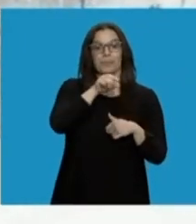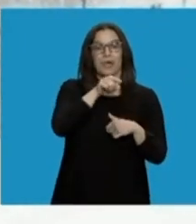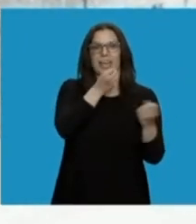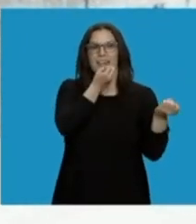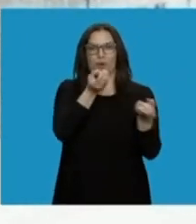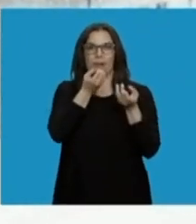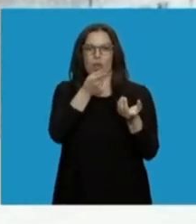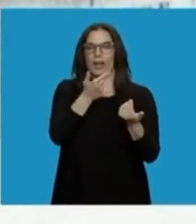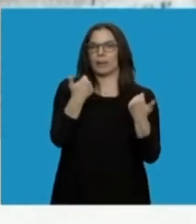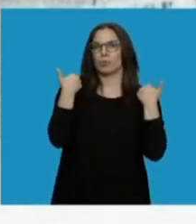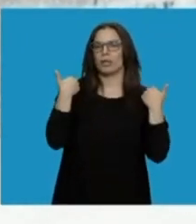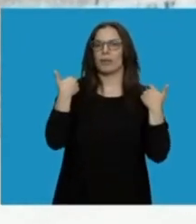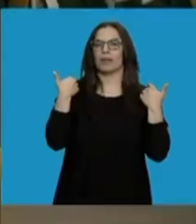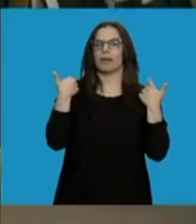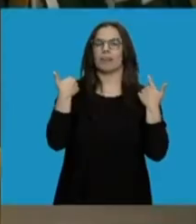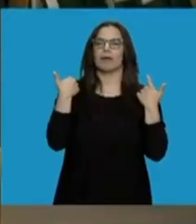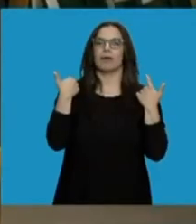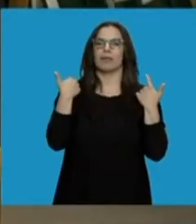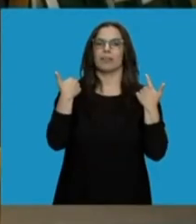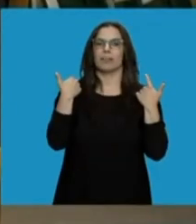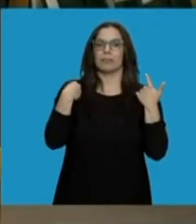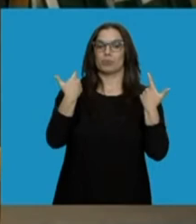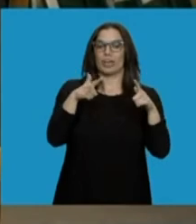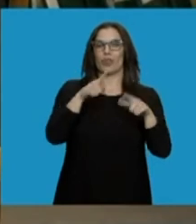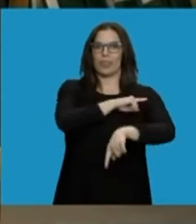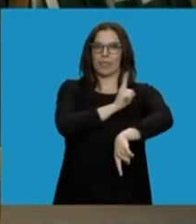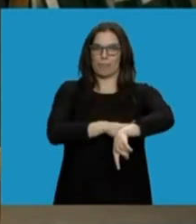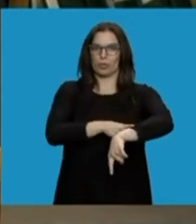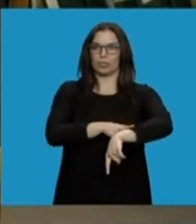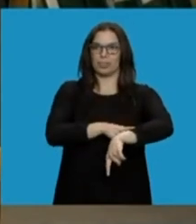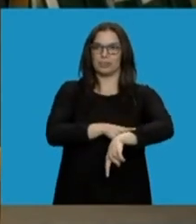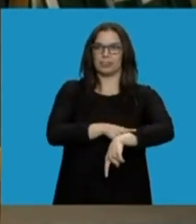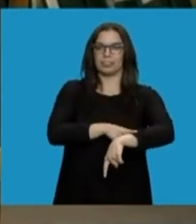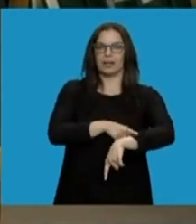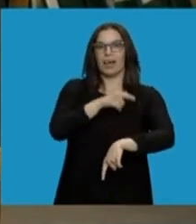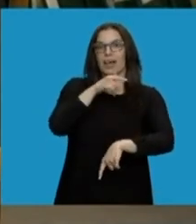información, era el responsable de la sección de deporte, que no es lo que es ahora